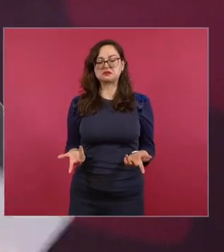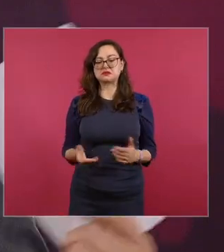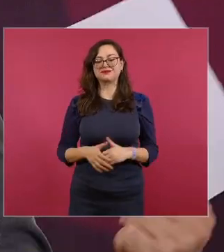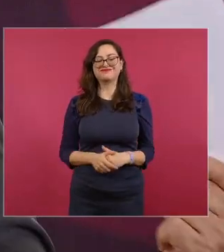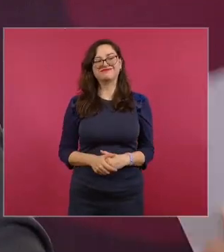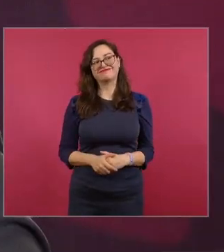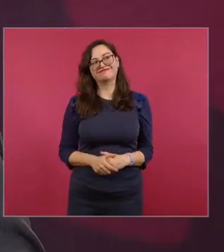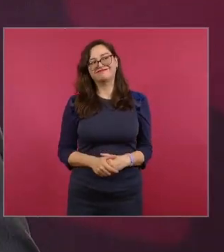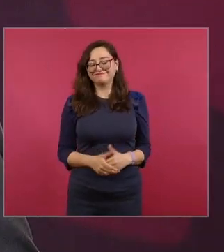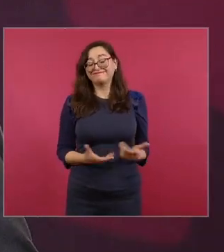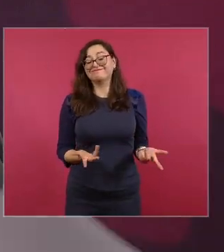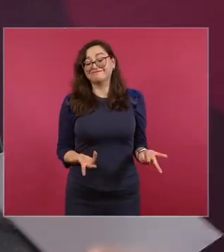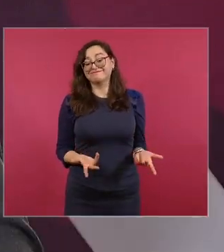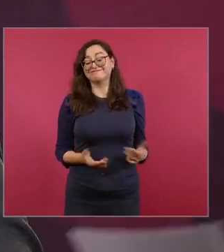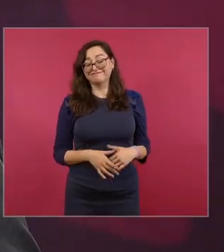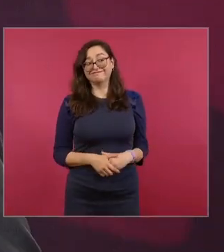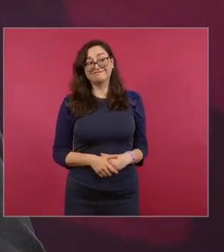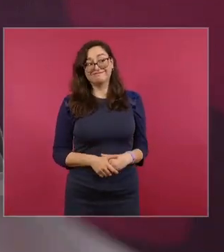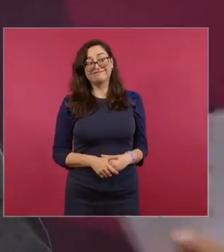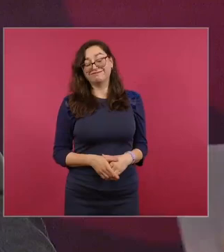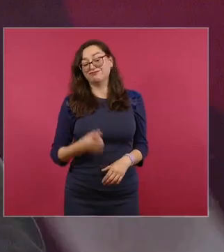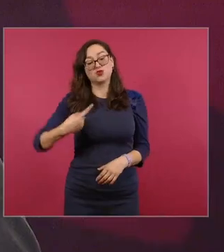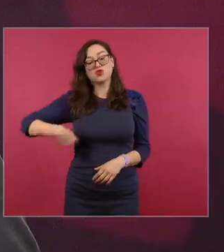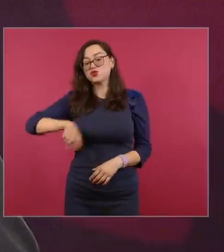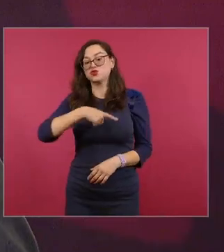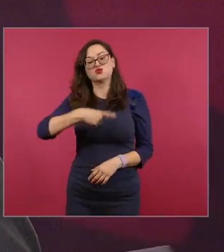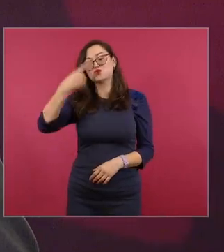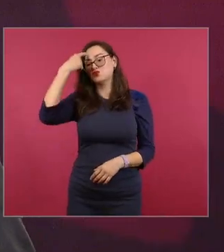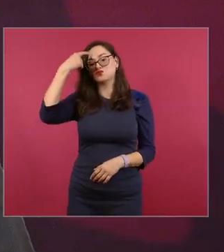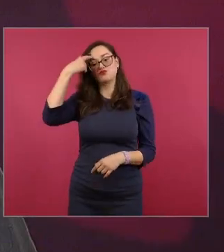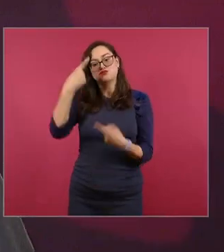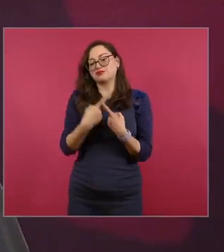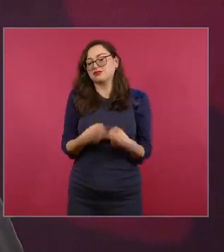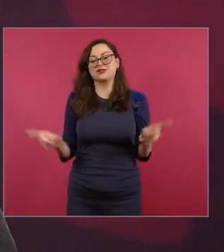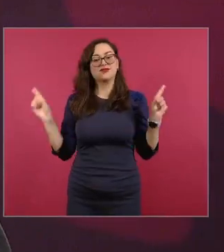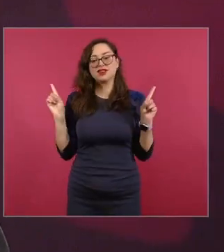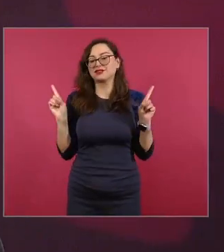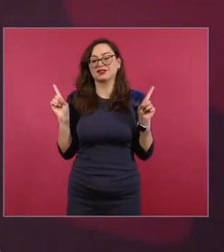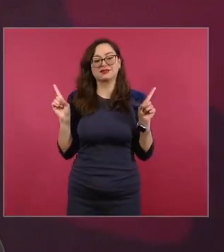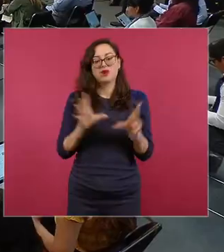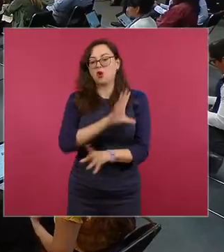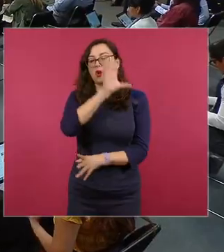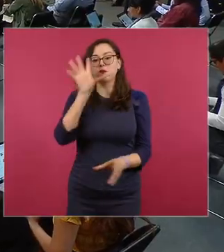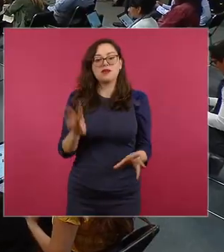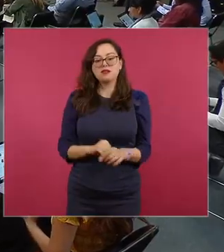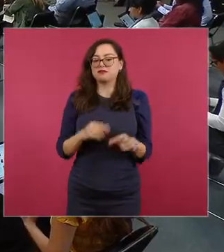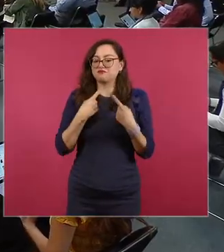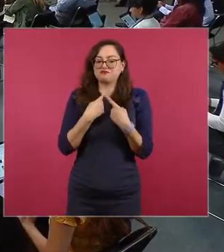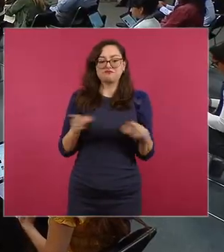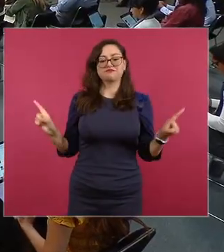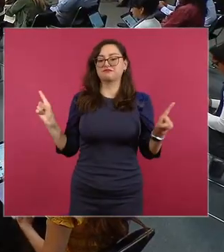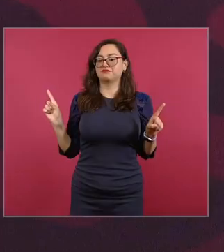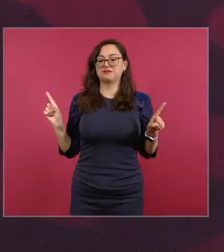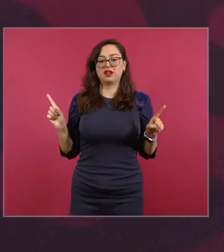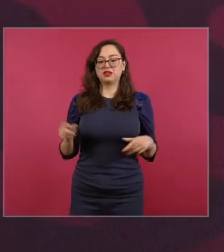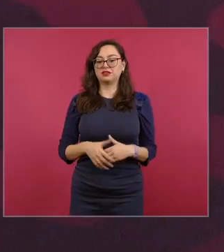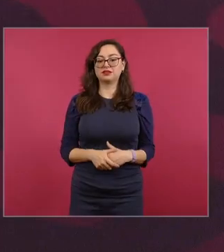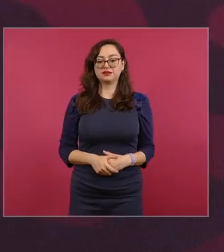Y nosotros estamos aplicando una estrategia distinta en todo,